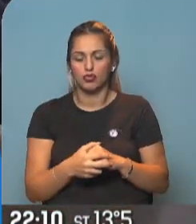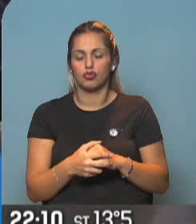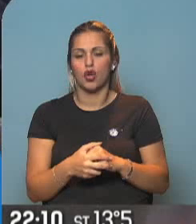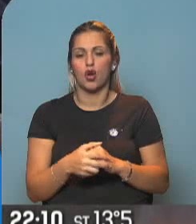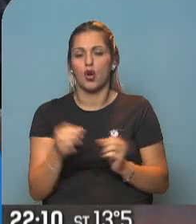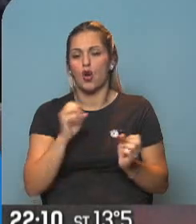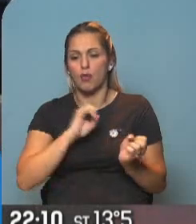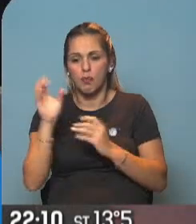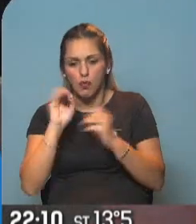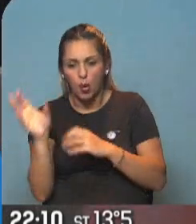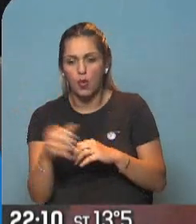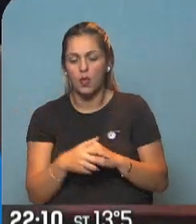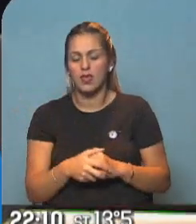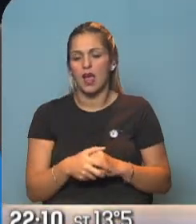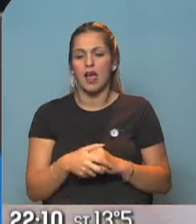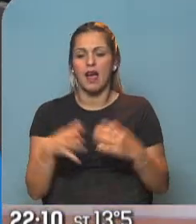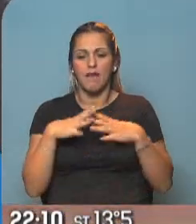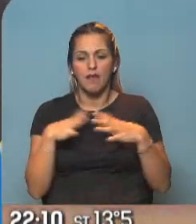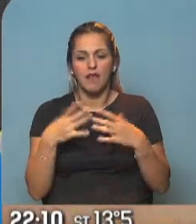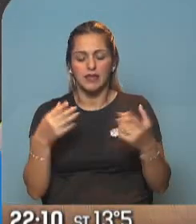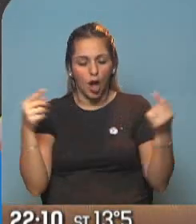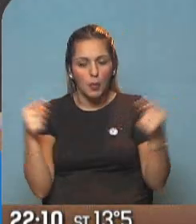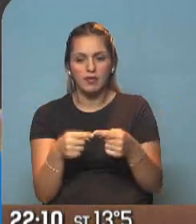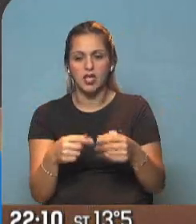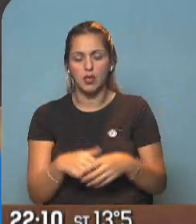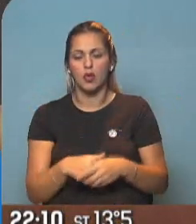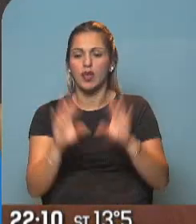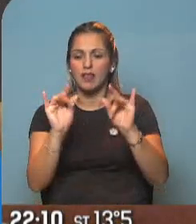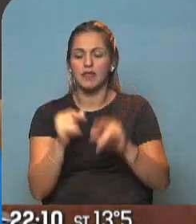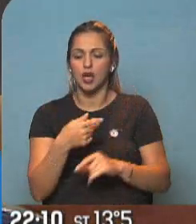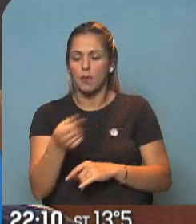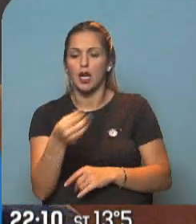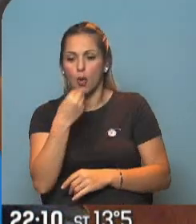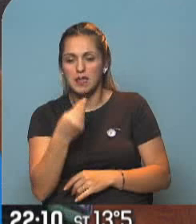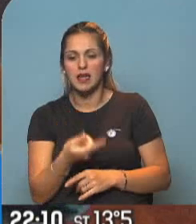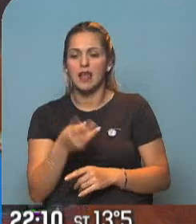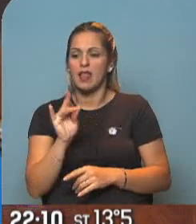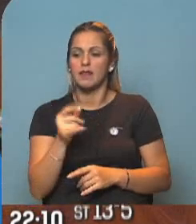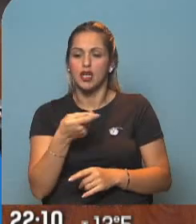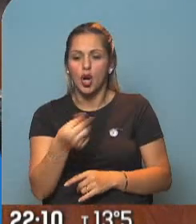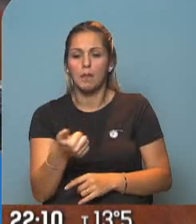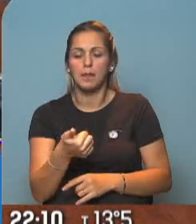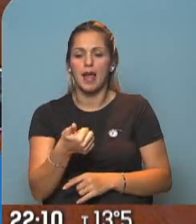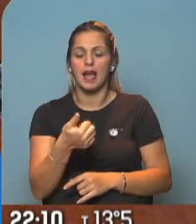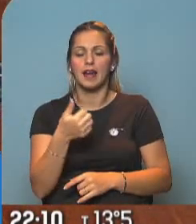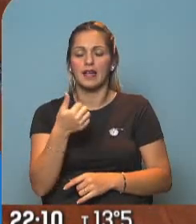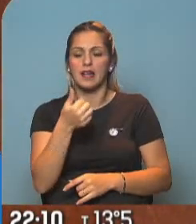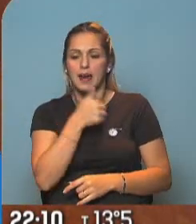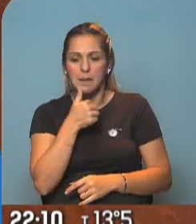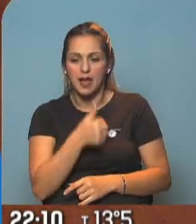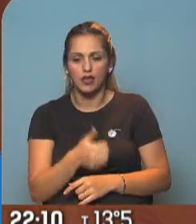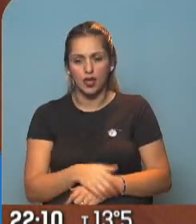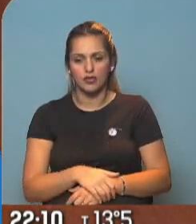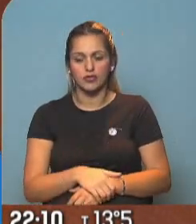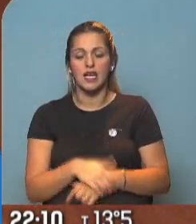falta de expectativas, dificultad para acceder a alimentos, medicamentos, etcétera. Y me parece que justamente ese es el escenario nuevo donde